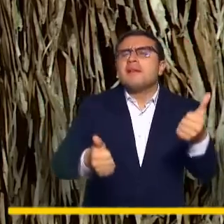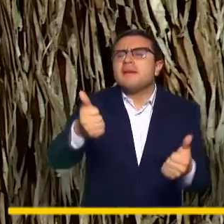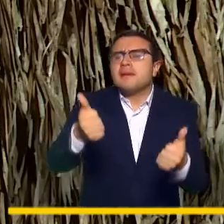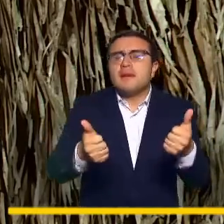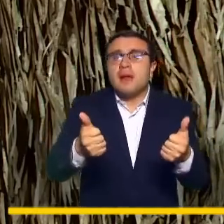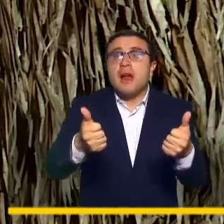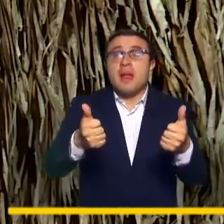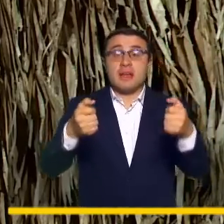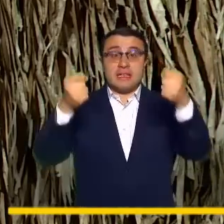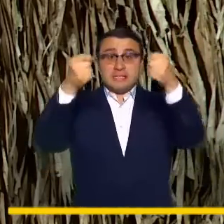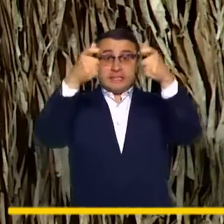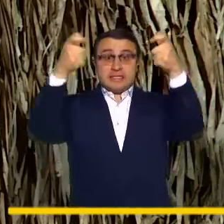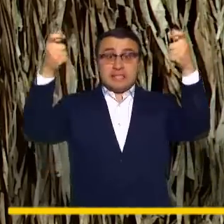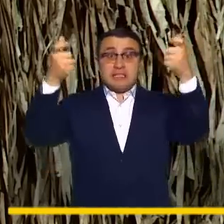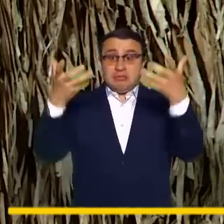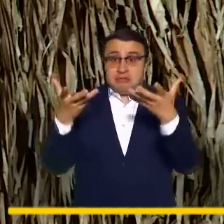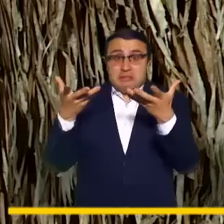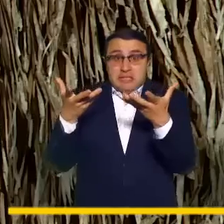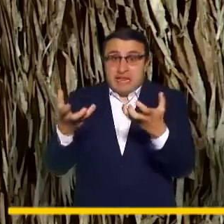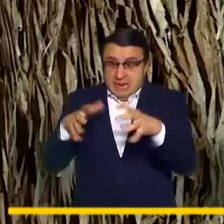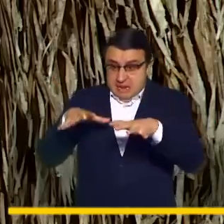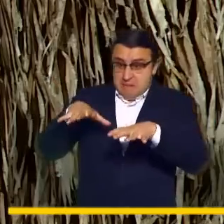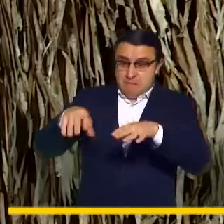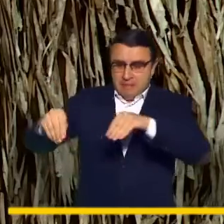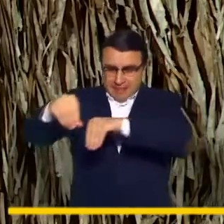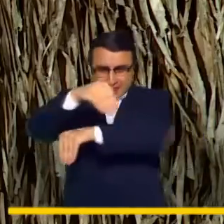queremos expropiar la tierra.